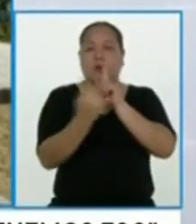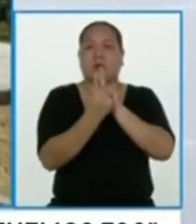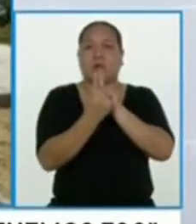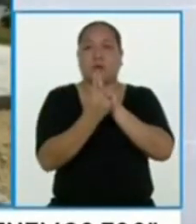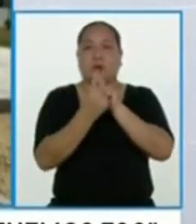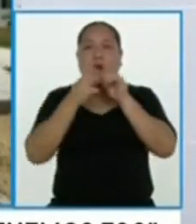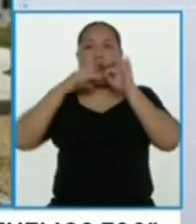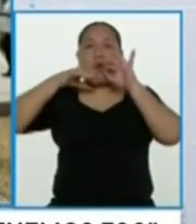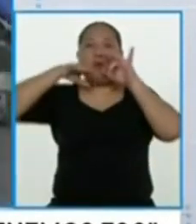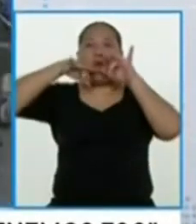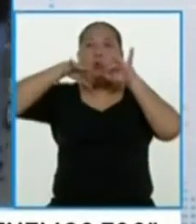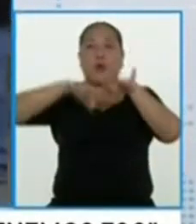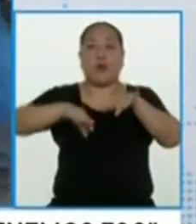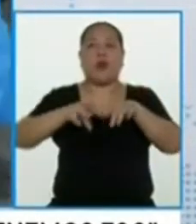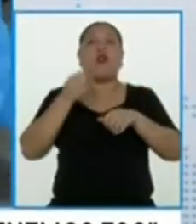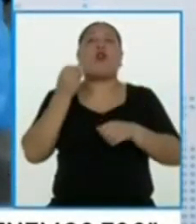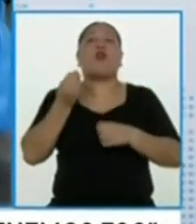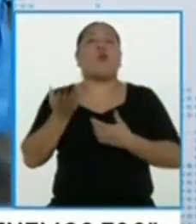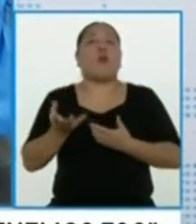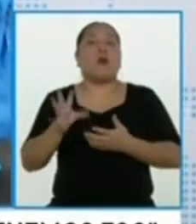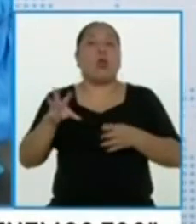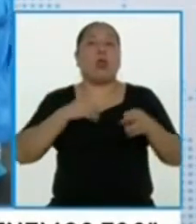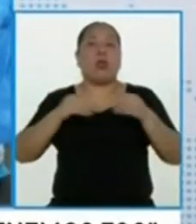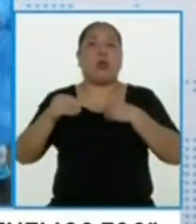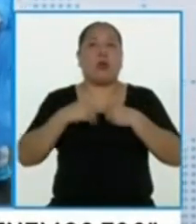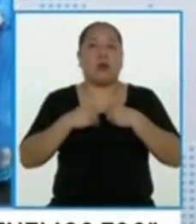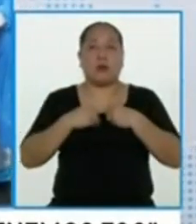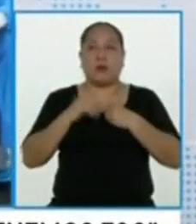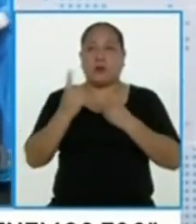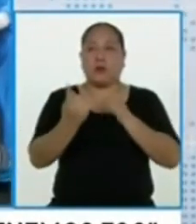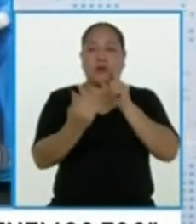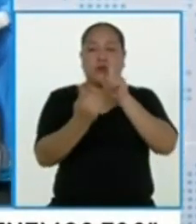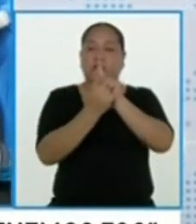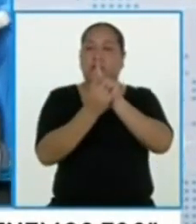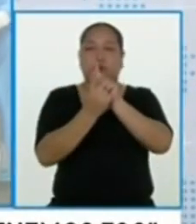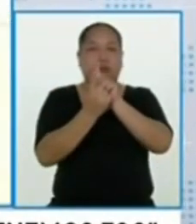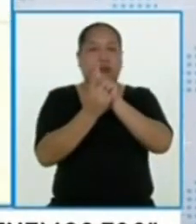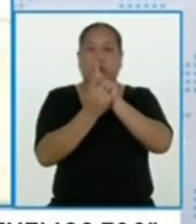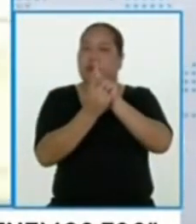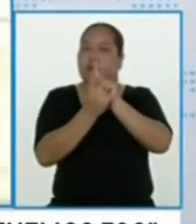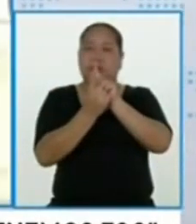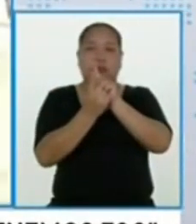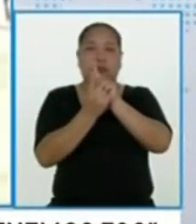por aerosoles. Y eso lo consigues como evitando los contactos